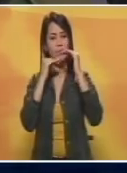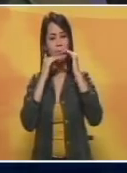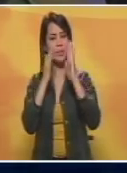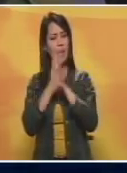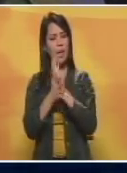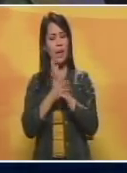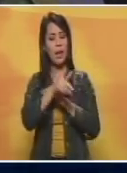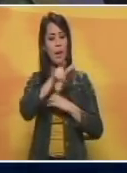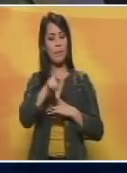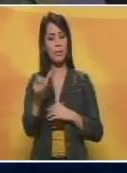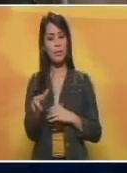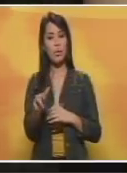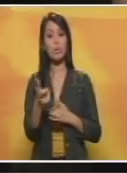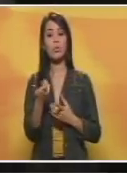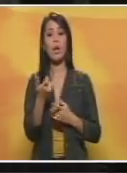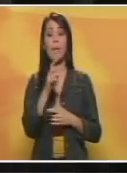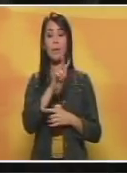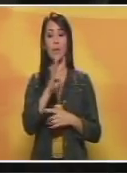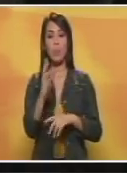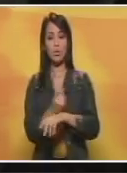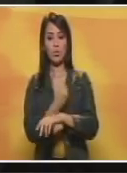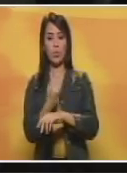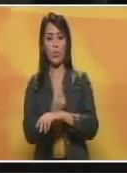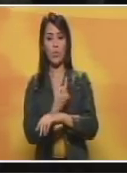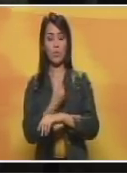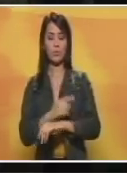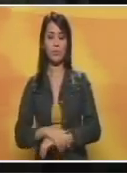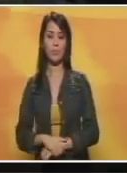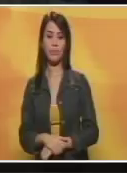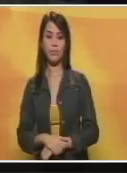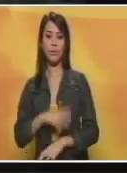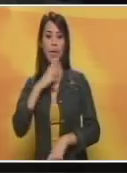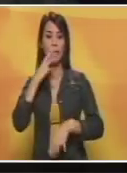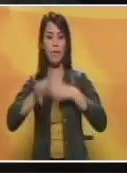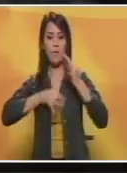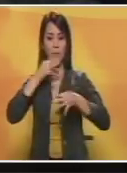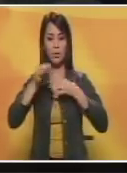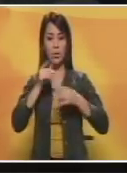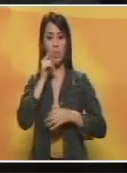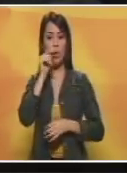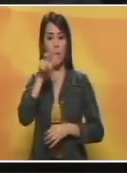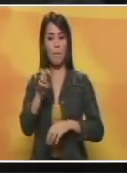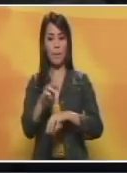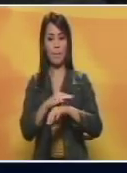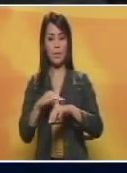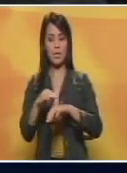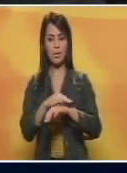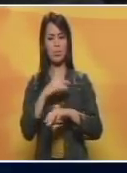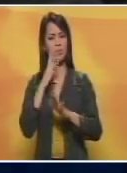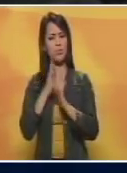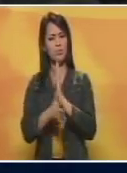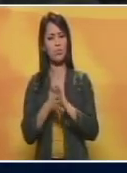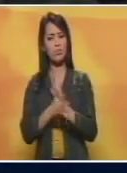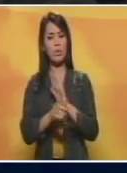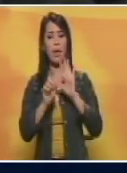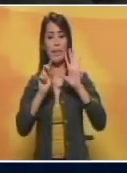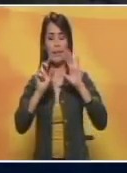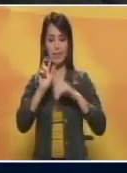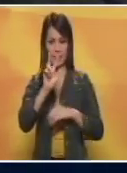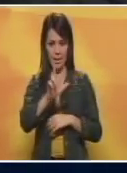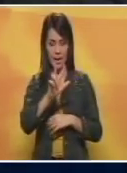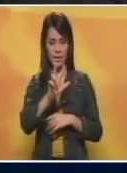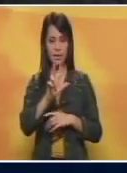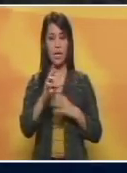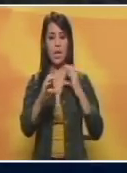clientes durante 24 horas bien parte de las declaraciones del ministro de interior justicia y paz quien señaló que se han establecido tres rutas